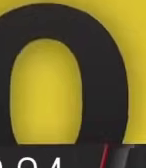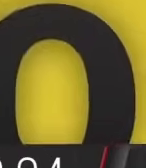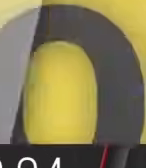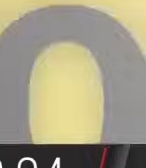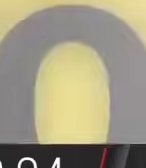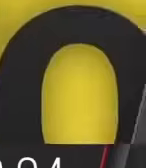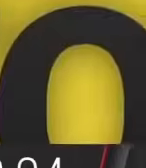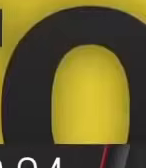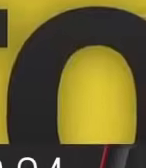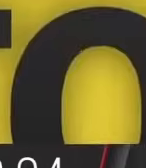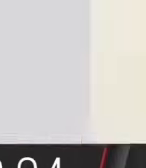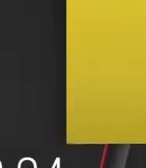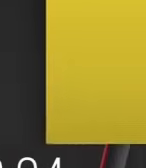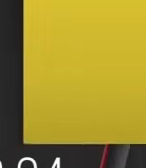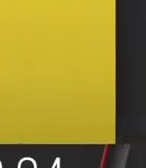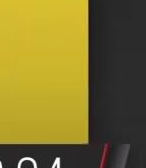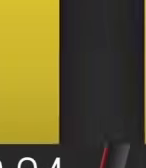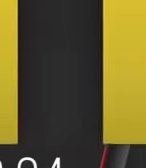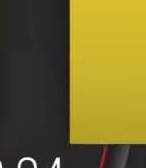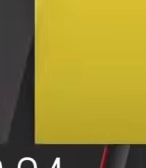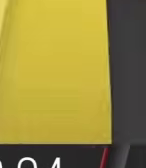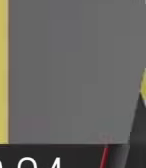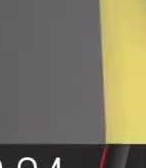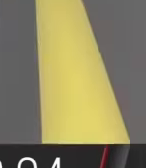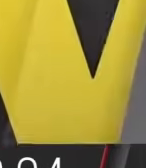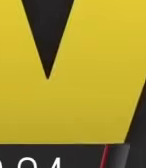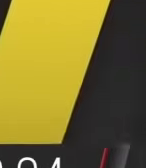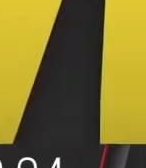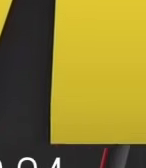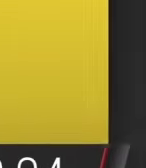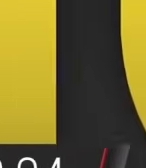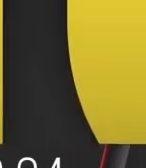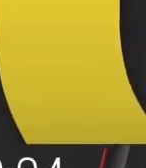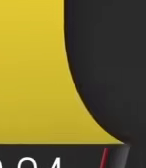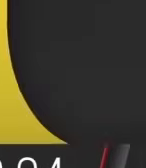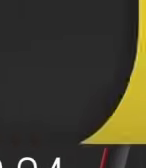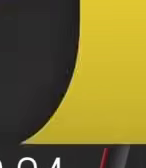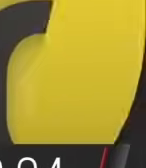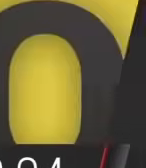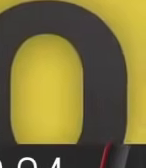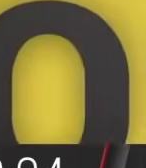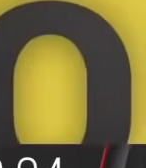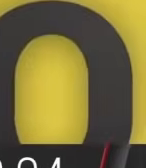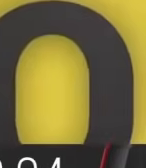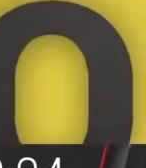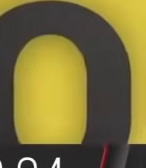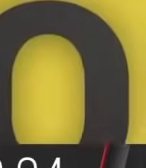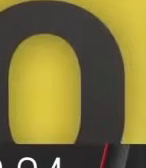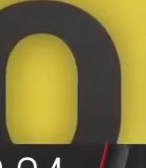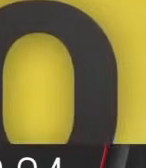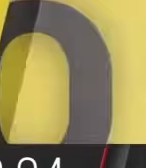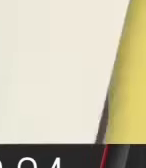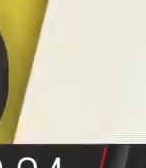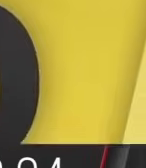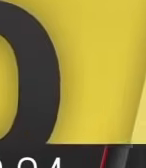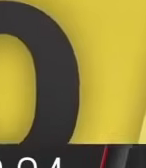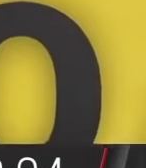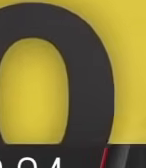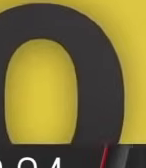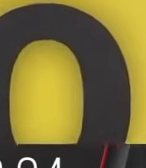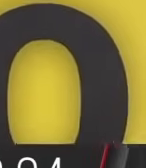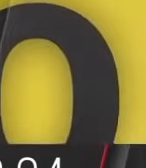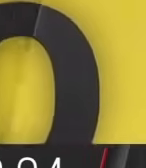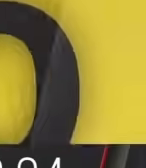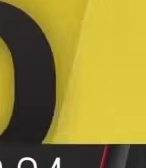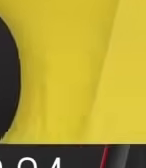Trece y 24, Pablo, la información es de último momento. Se acaba de caer la moratoria previsional. Se acaba de confirmar que se votó